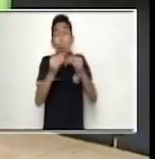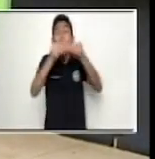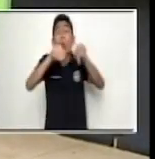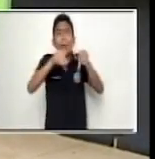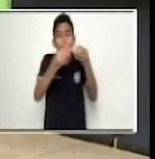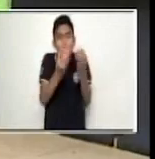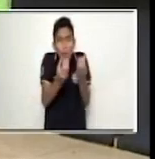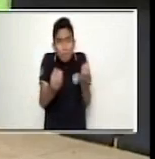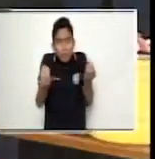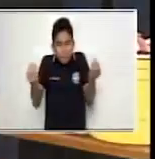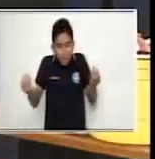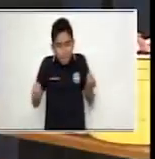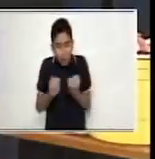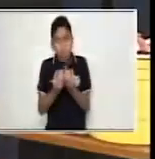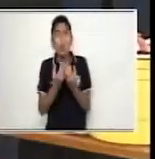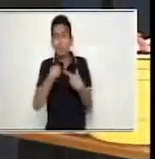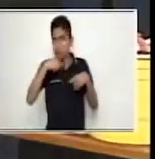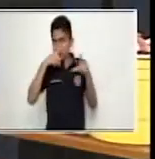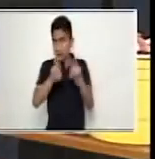Veamos un ejemplo.